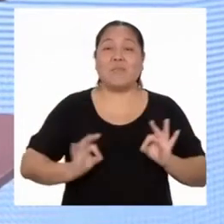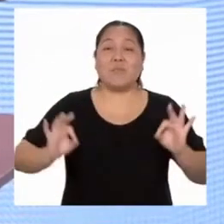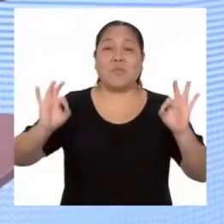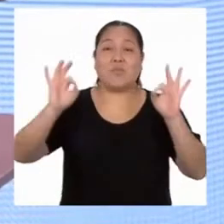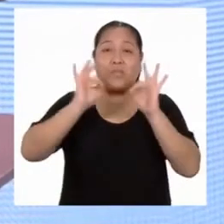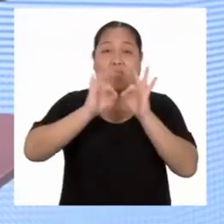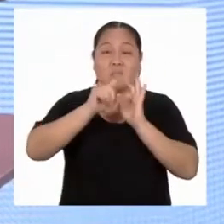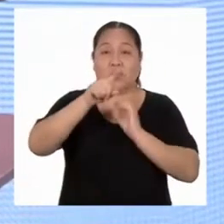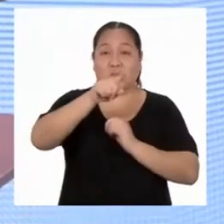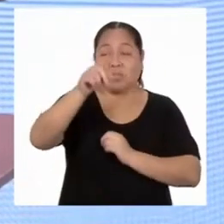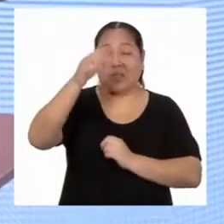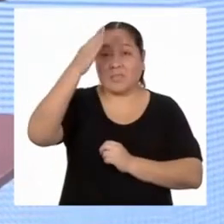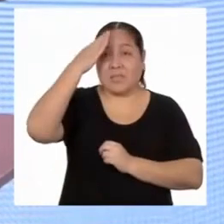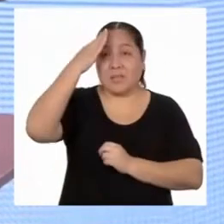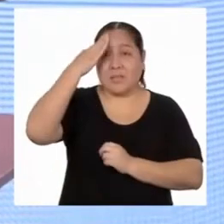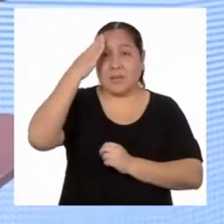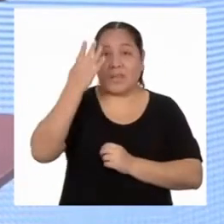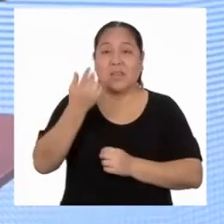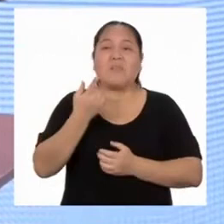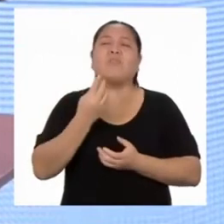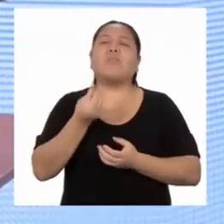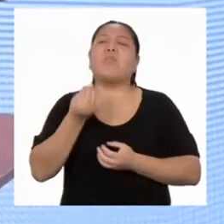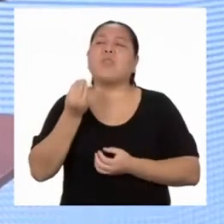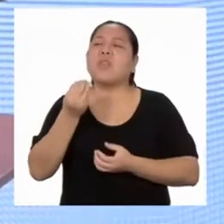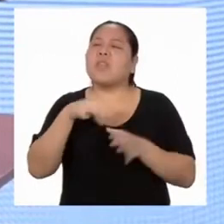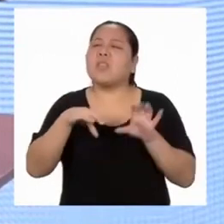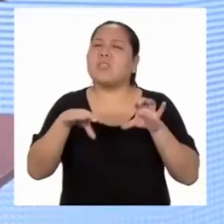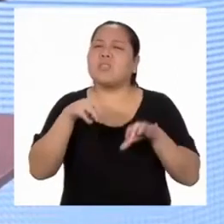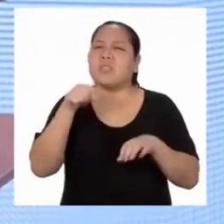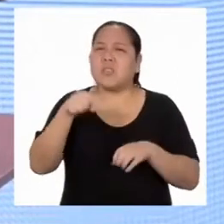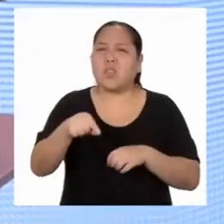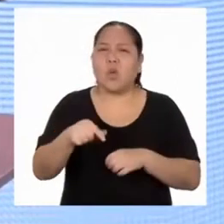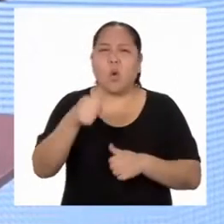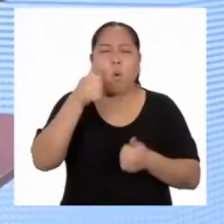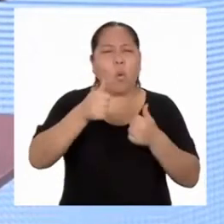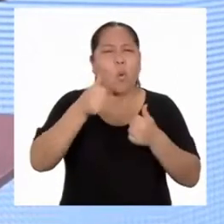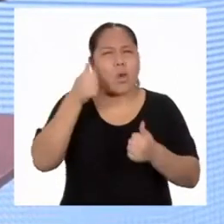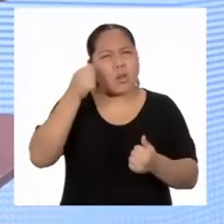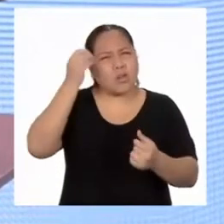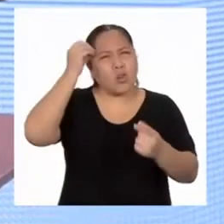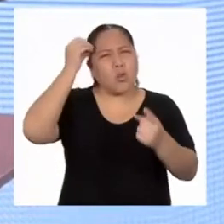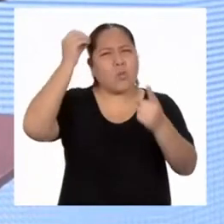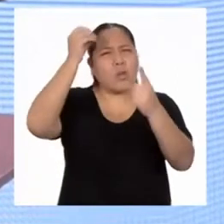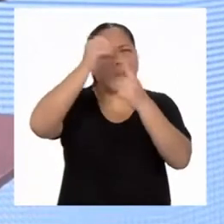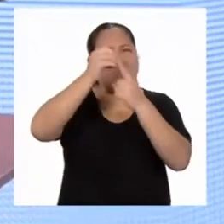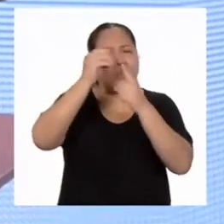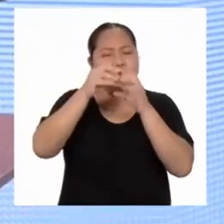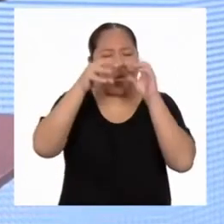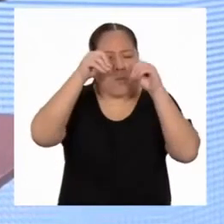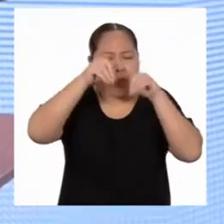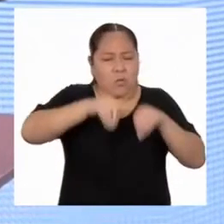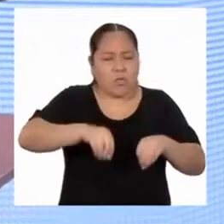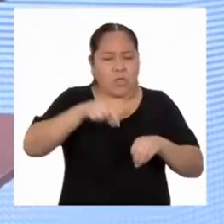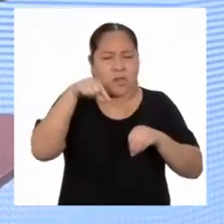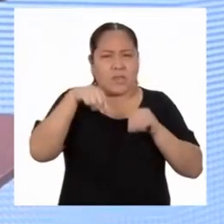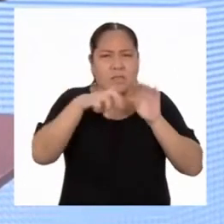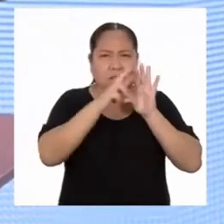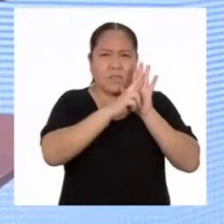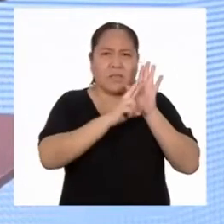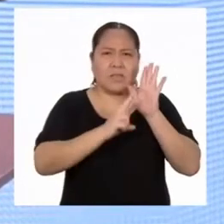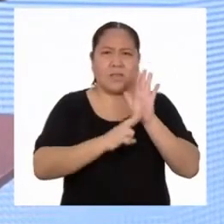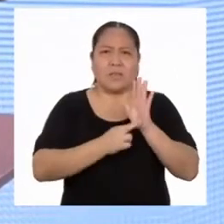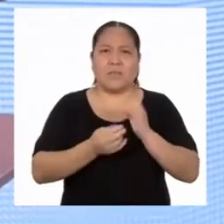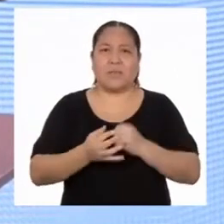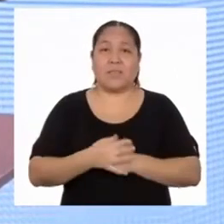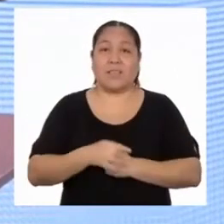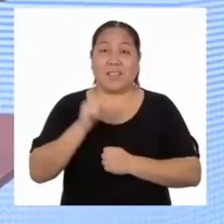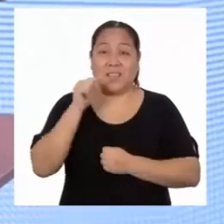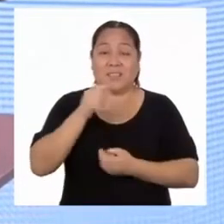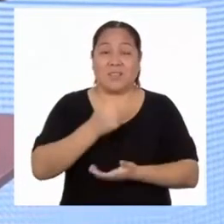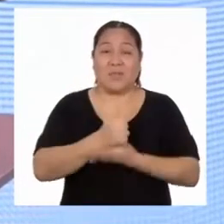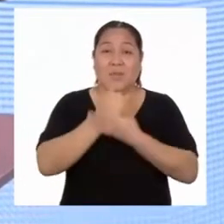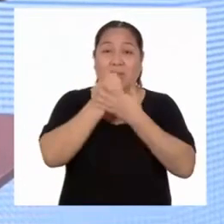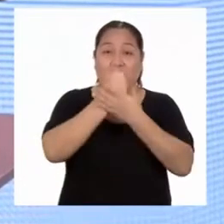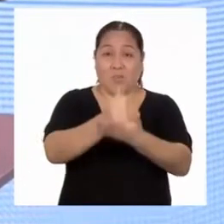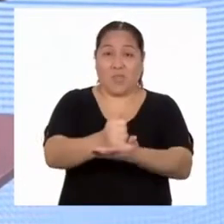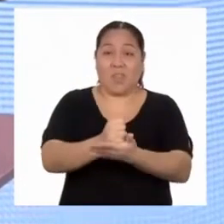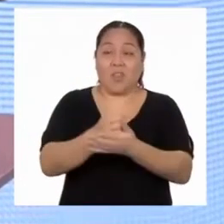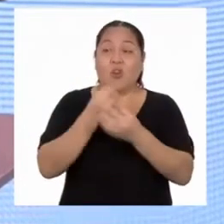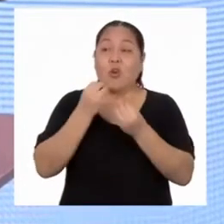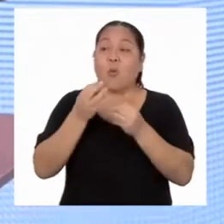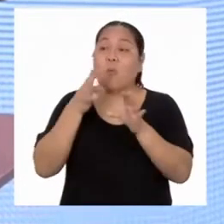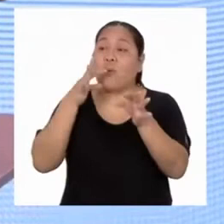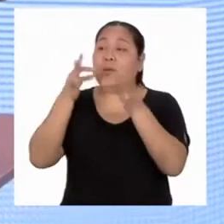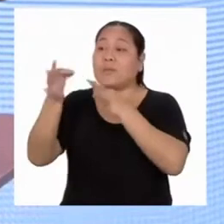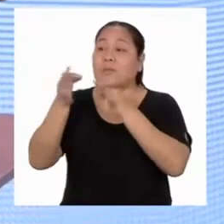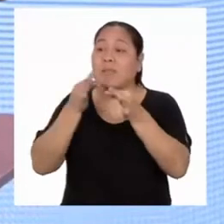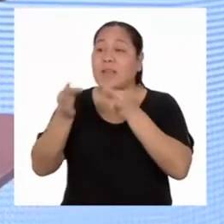en cuenta por qué lo hicieron o cuál fue la razón que los motivó a elaborar estos productos. Esto es algo que los ayudará a explicar mejor y